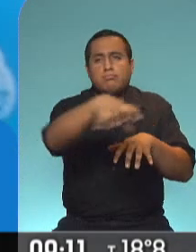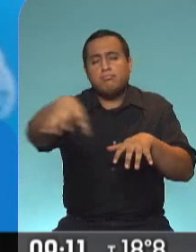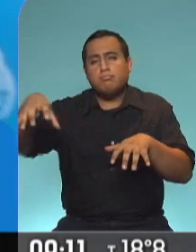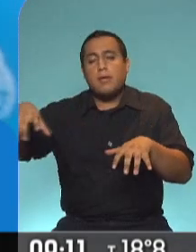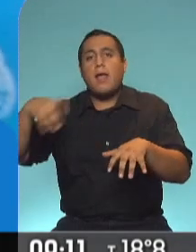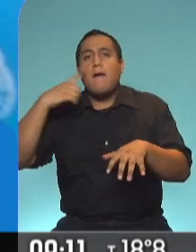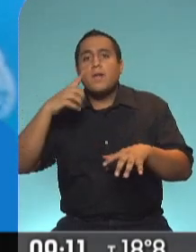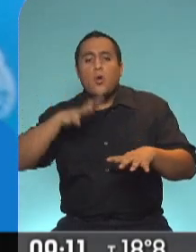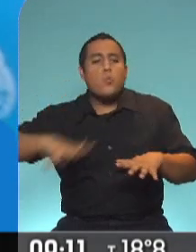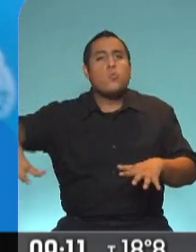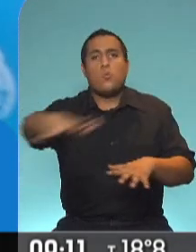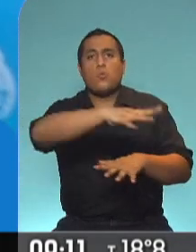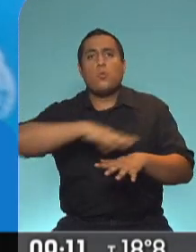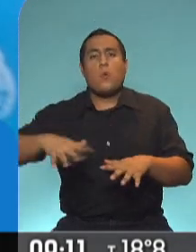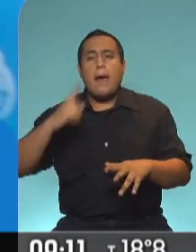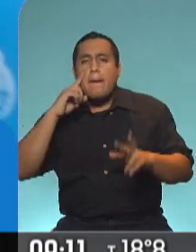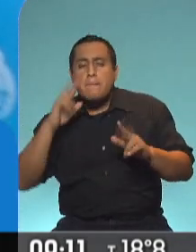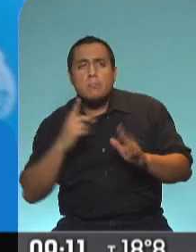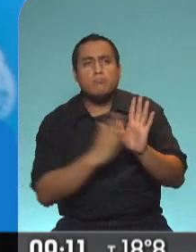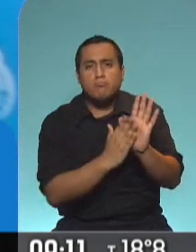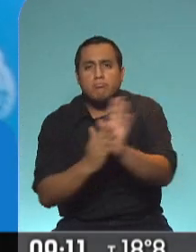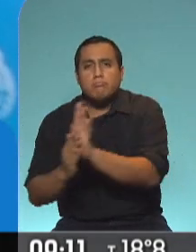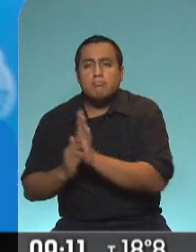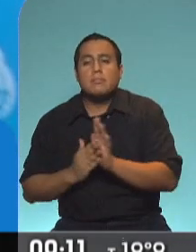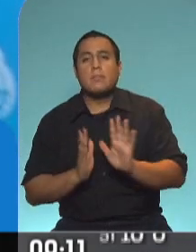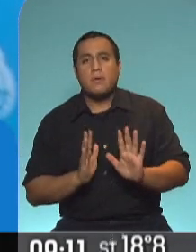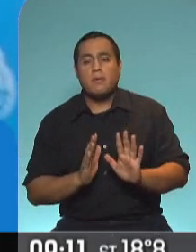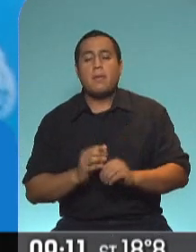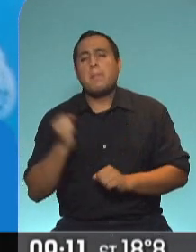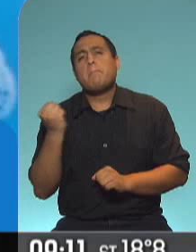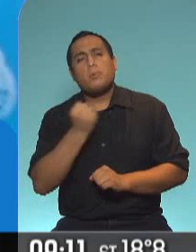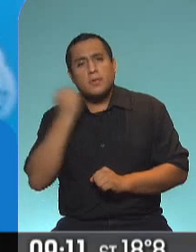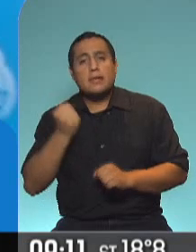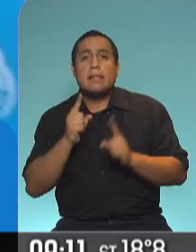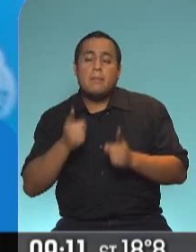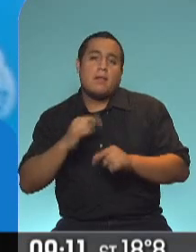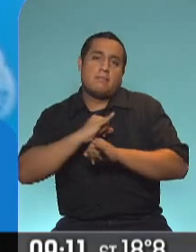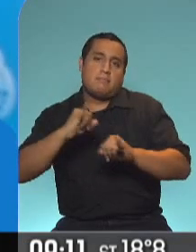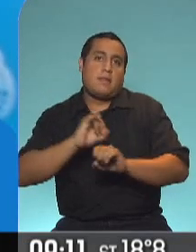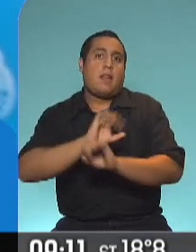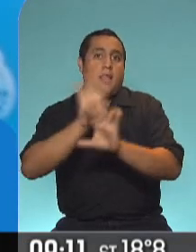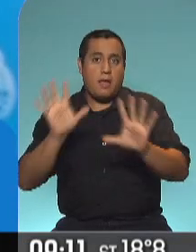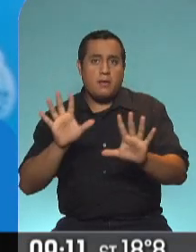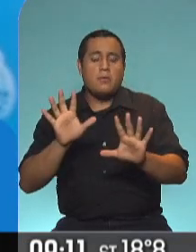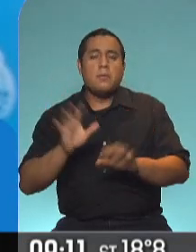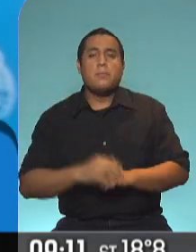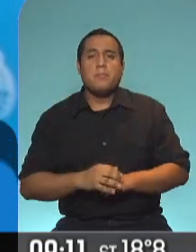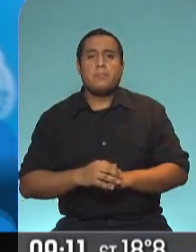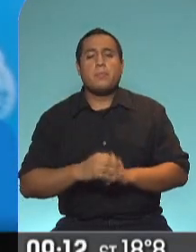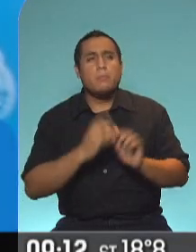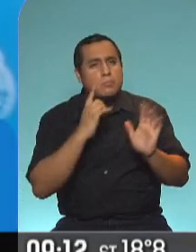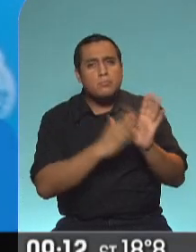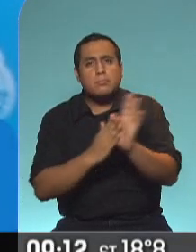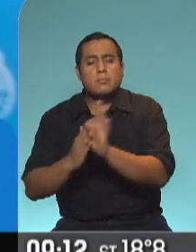local la estrategia de testeo es muy importante también aclarar que él este o